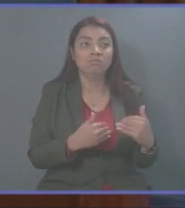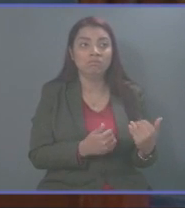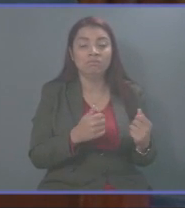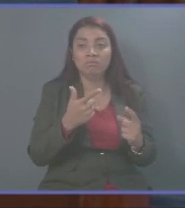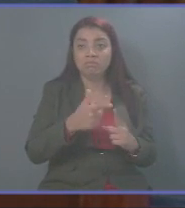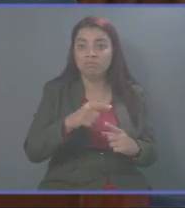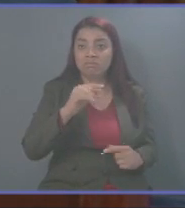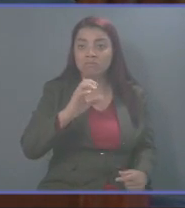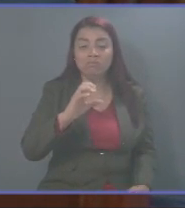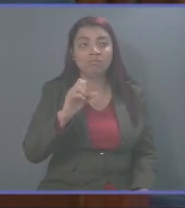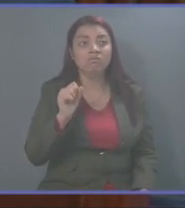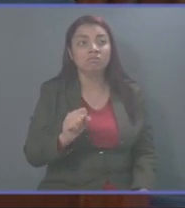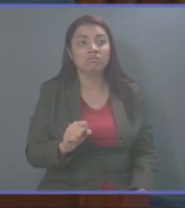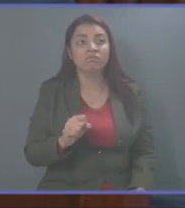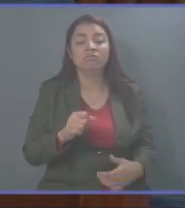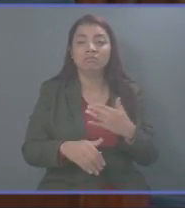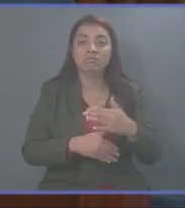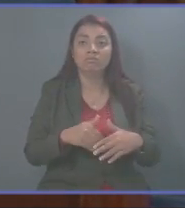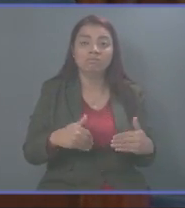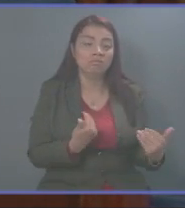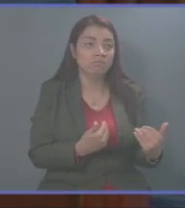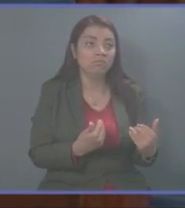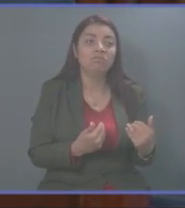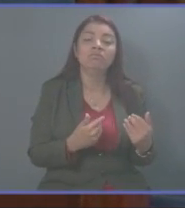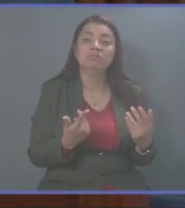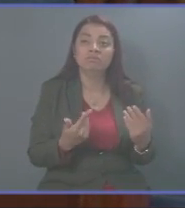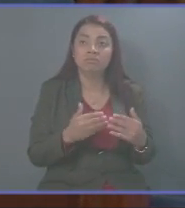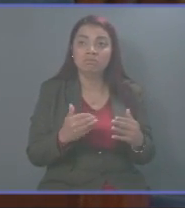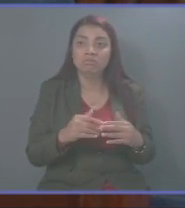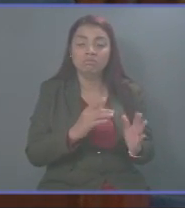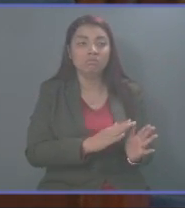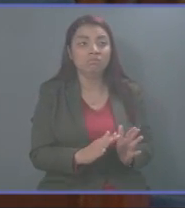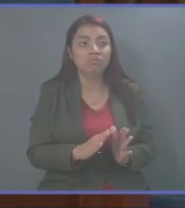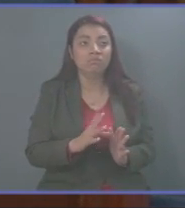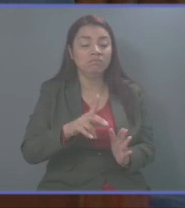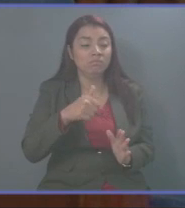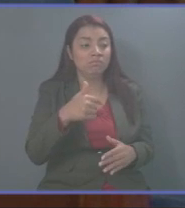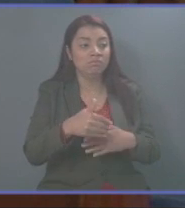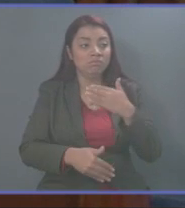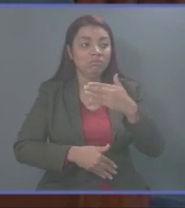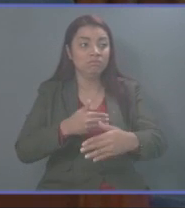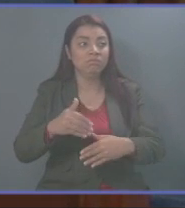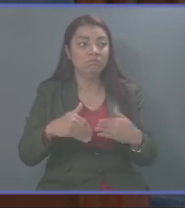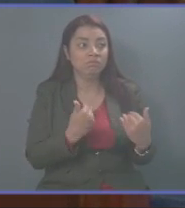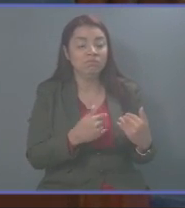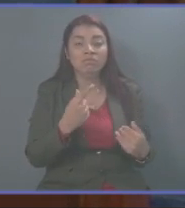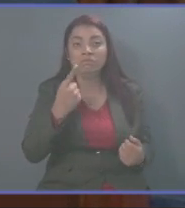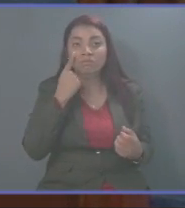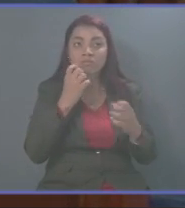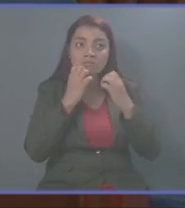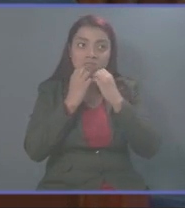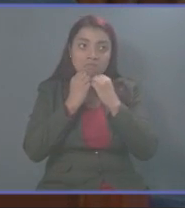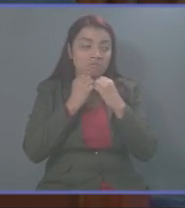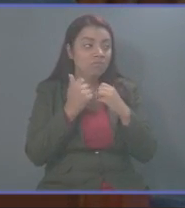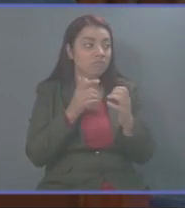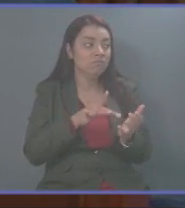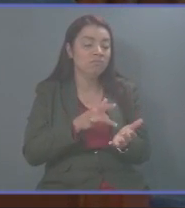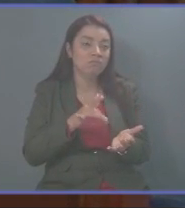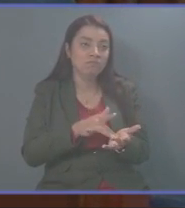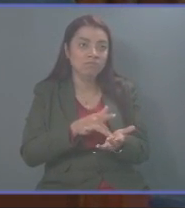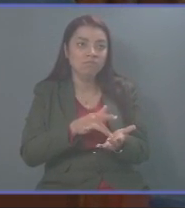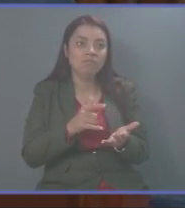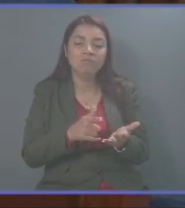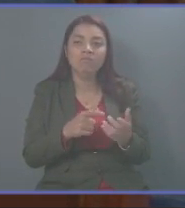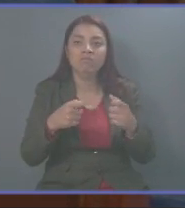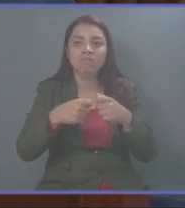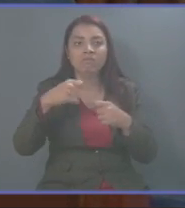C, el reciclaje o valorización total o parcial de los residuos por otros medios que permitan la recuperación o aprovechamiento energético